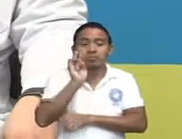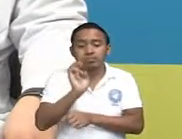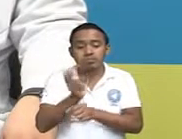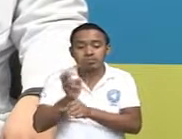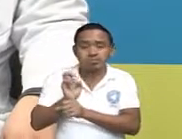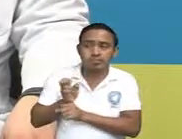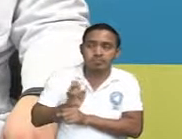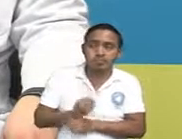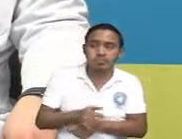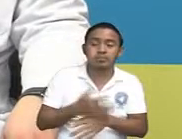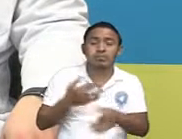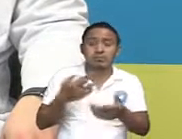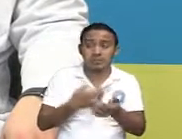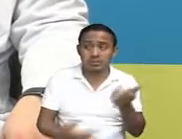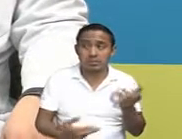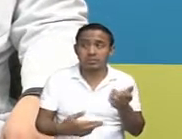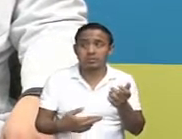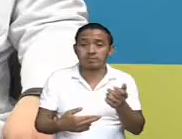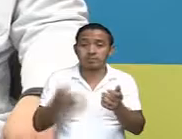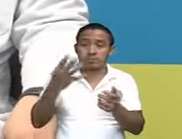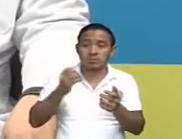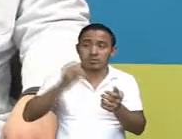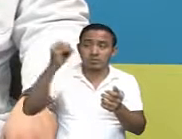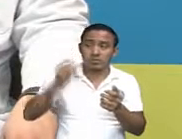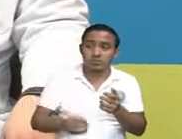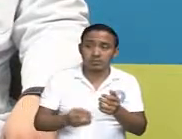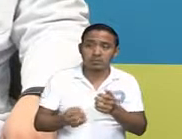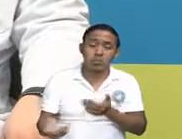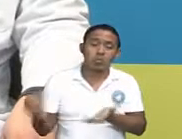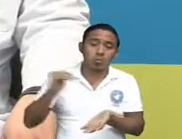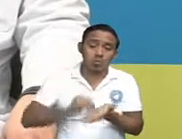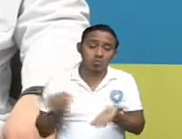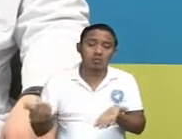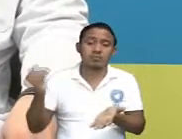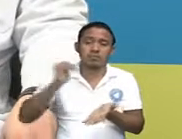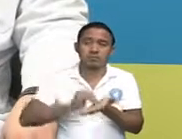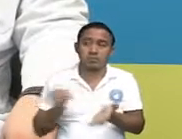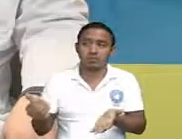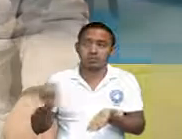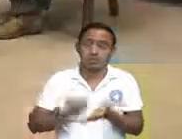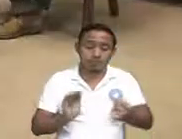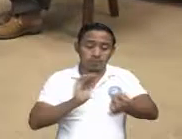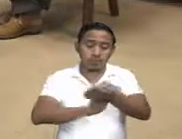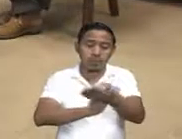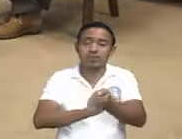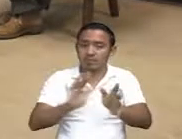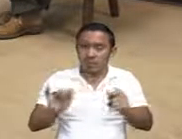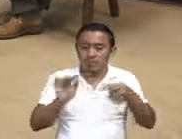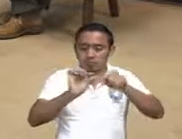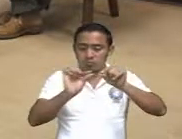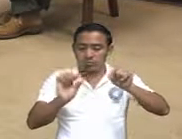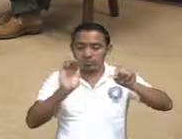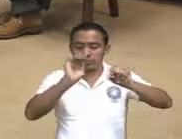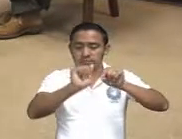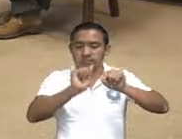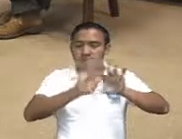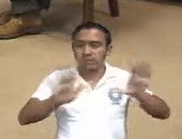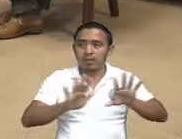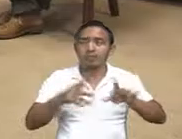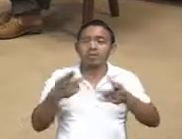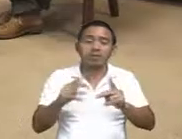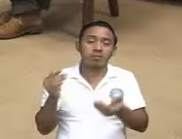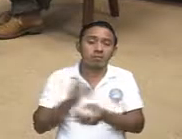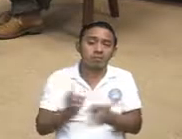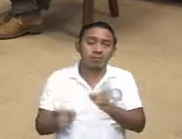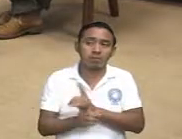porque un paciente que ya sangró tiene 50% de probabilidad de volver a sangrar, aunque se le haga tratamiento. Yeah. Sí. Me imagino entonces que